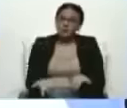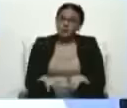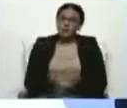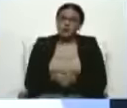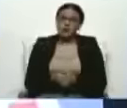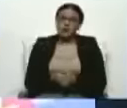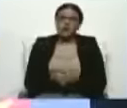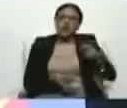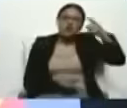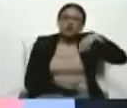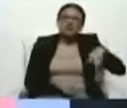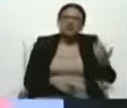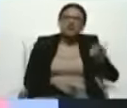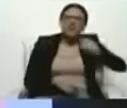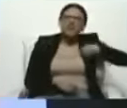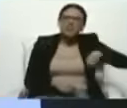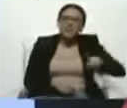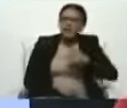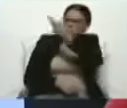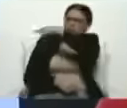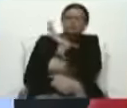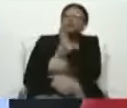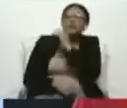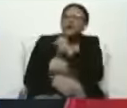que no tiene la oposición: